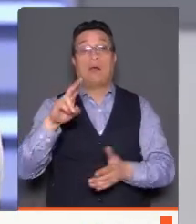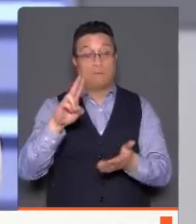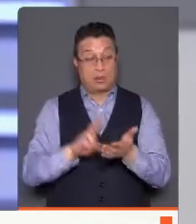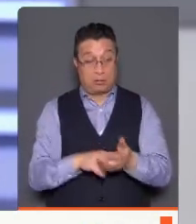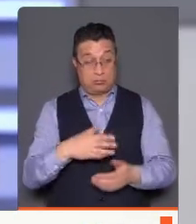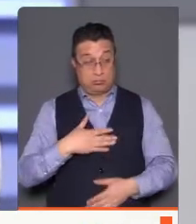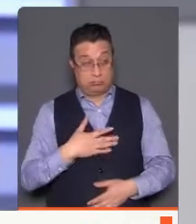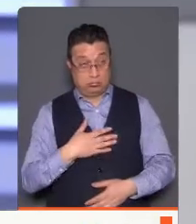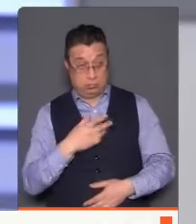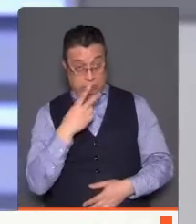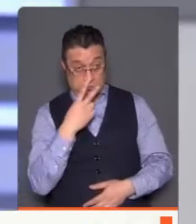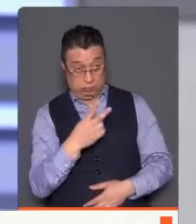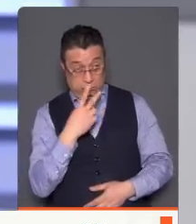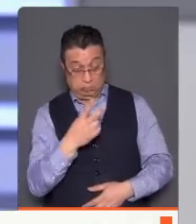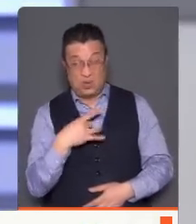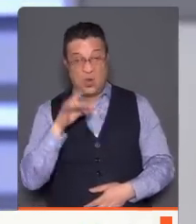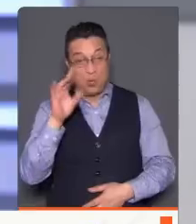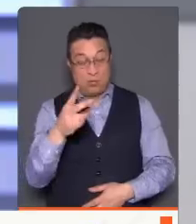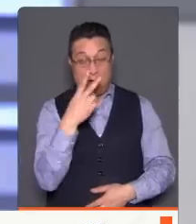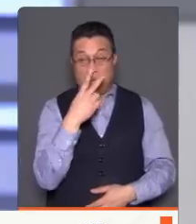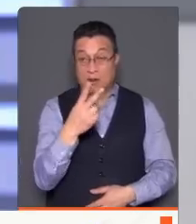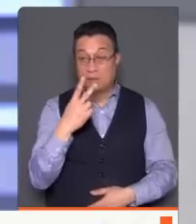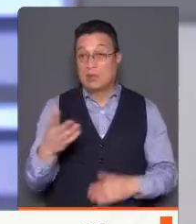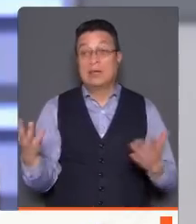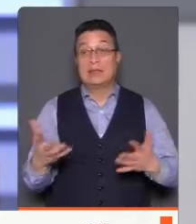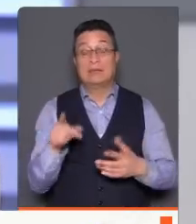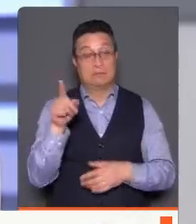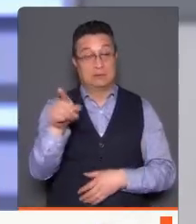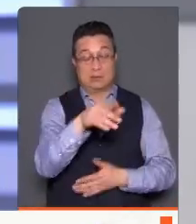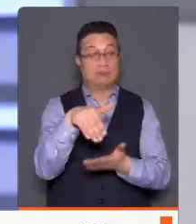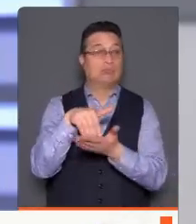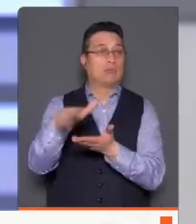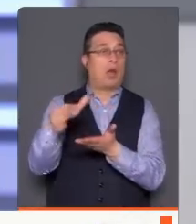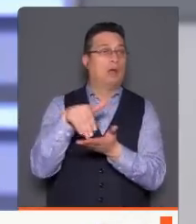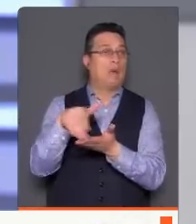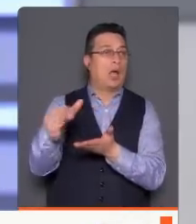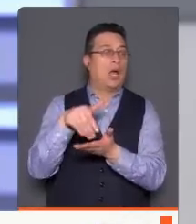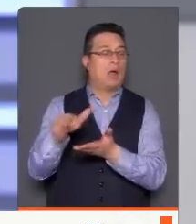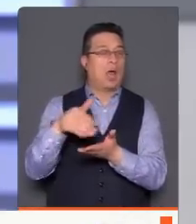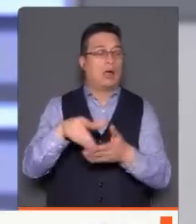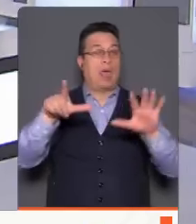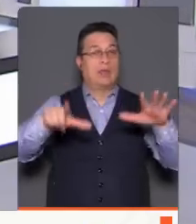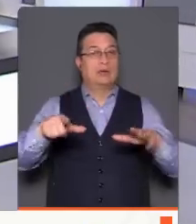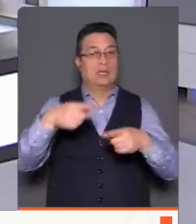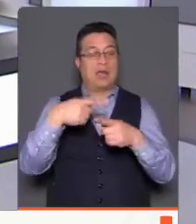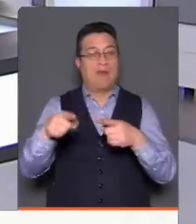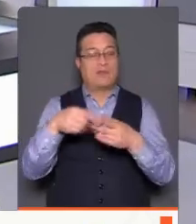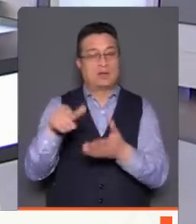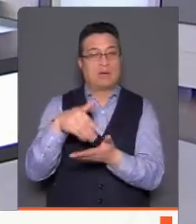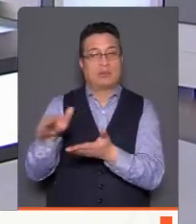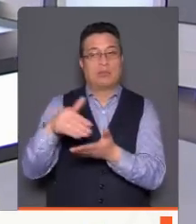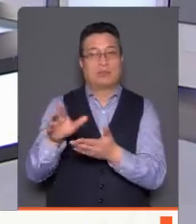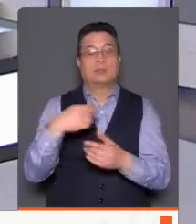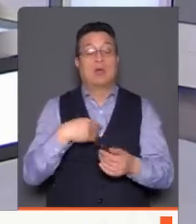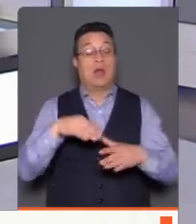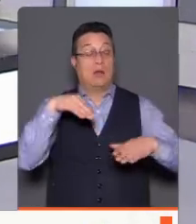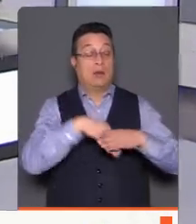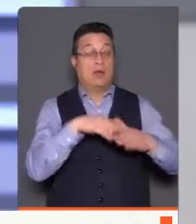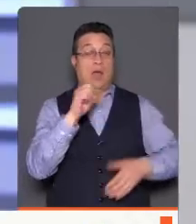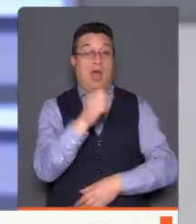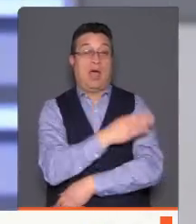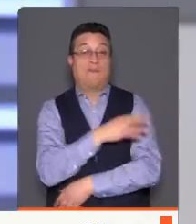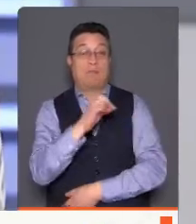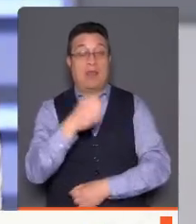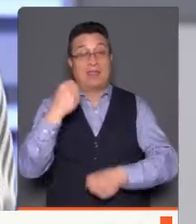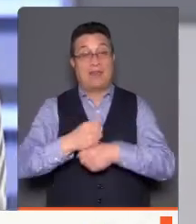menos lo único que vi fue que ellos rechazaron 17 veces, por ejemplo, que los ahorros previsionales de los